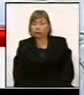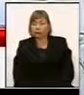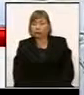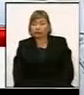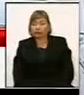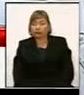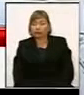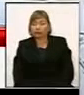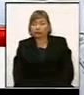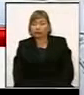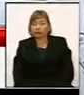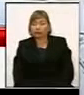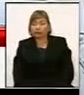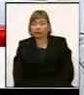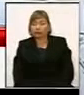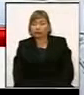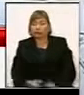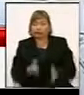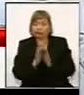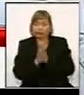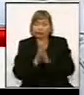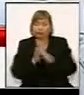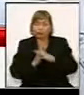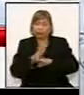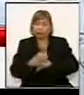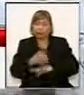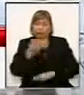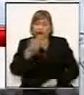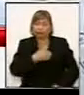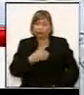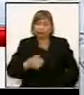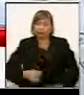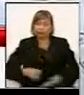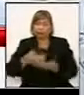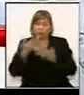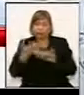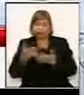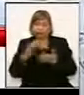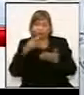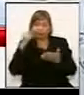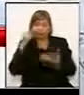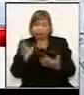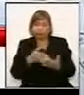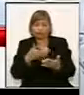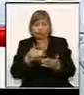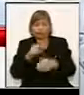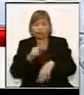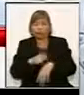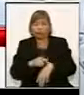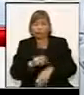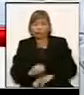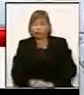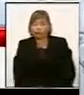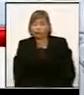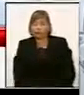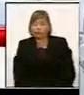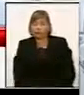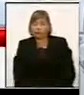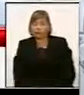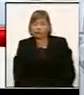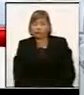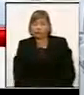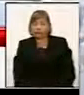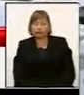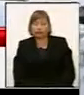Bueno, a través de la vicepresidencia nosotros alcanzaremos los estudios que se hicieron en su momento.